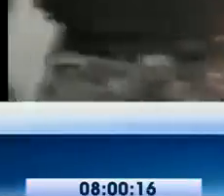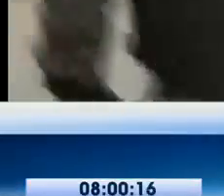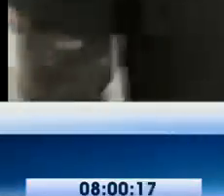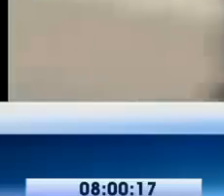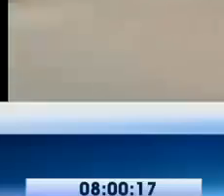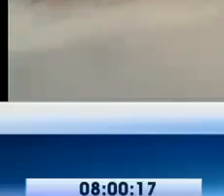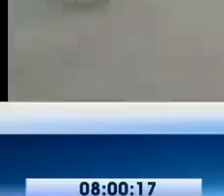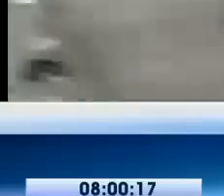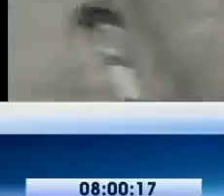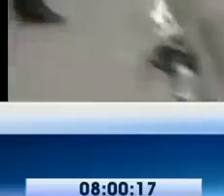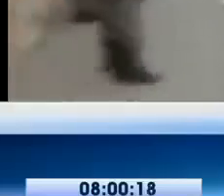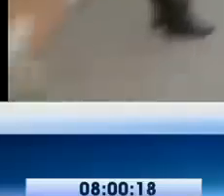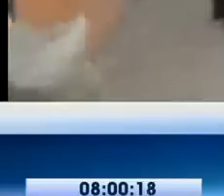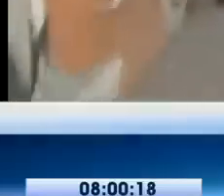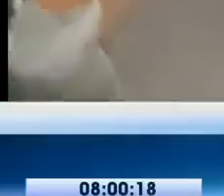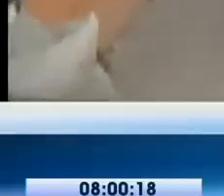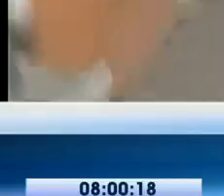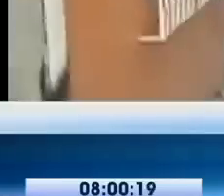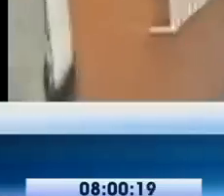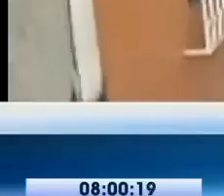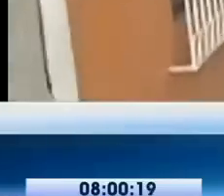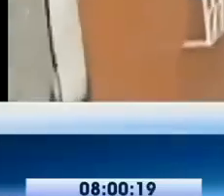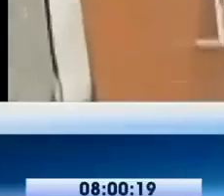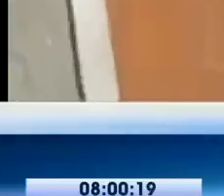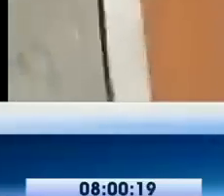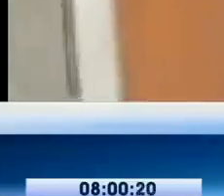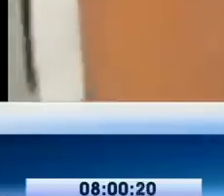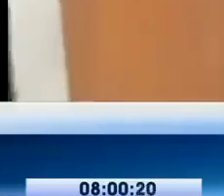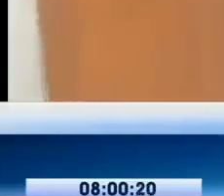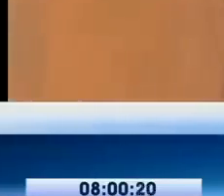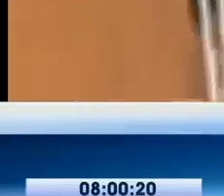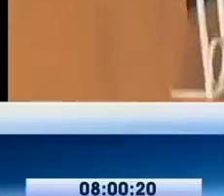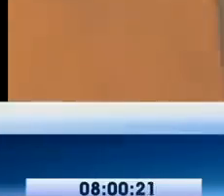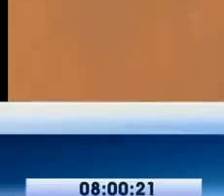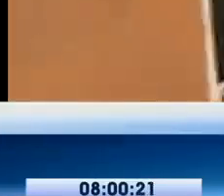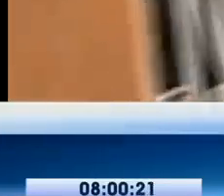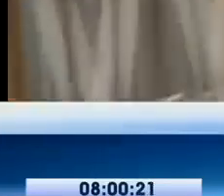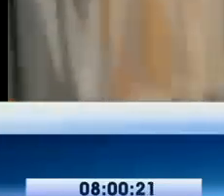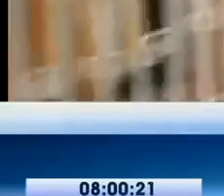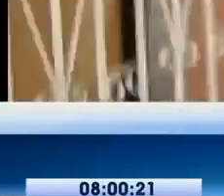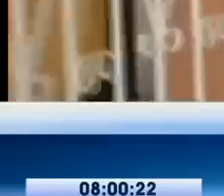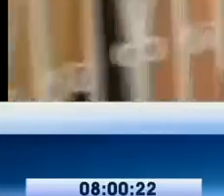de estupefacientes durante el fin de semana en Guayaquil.